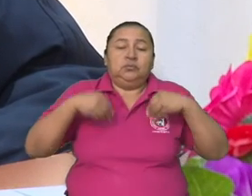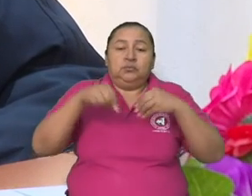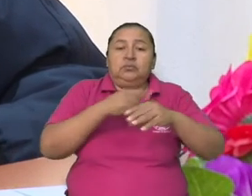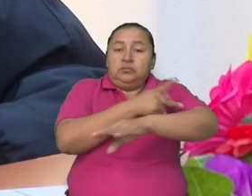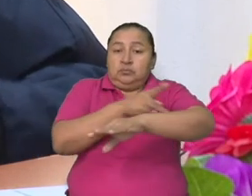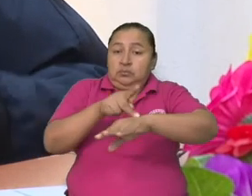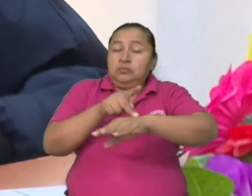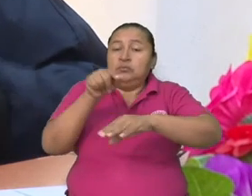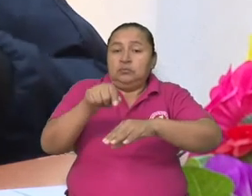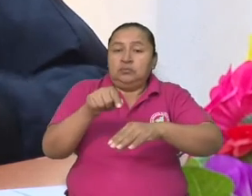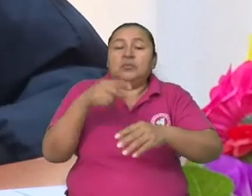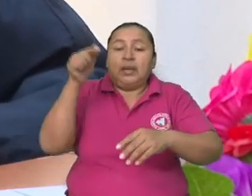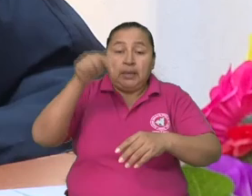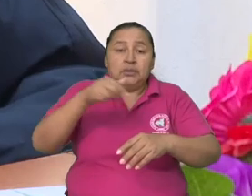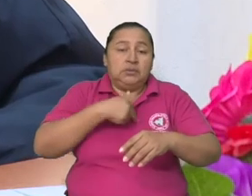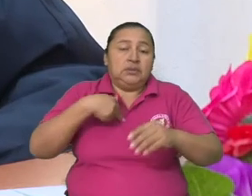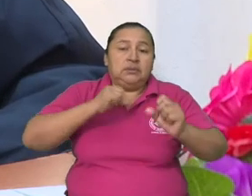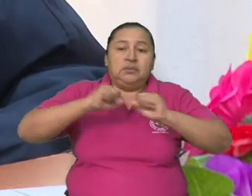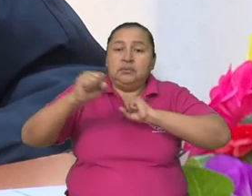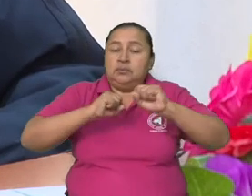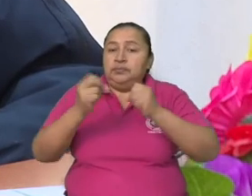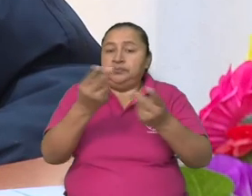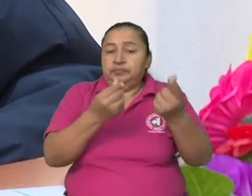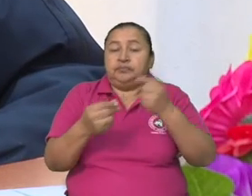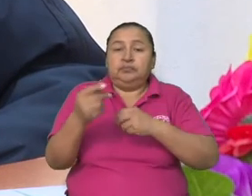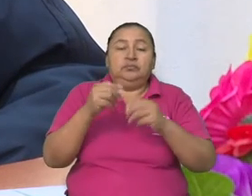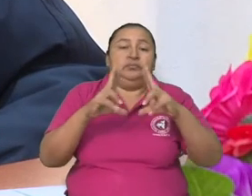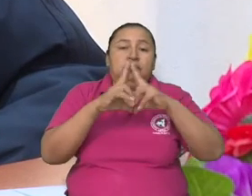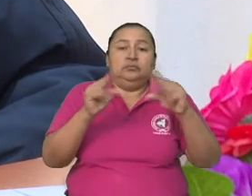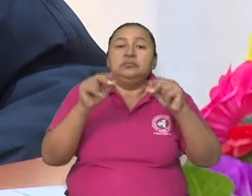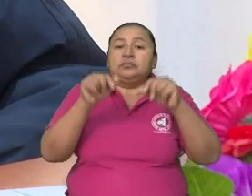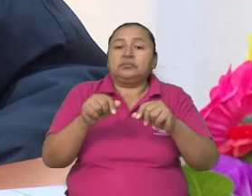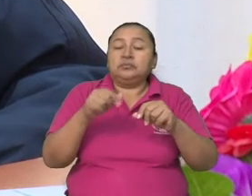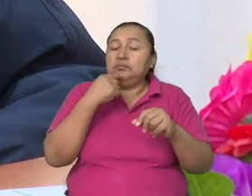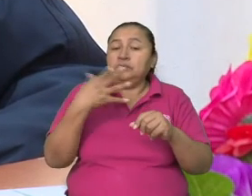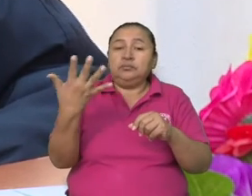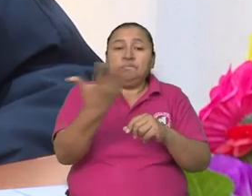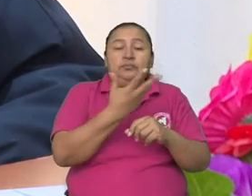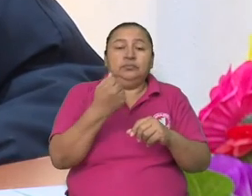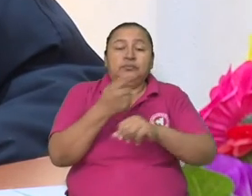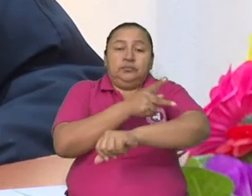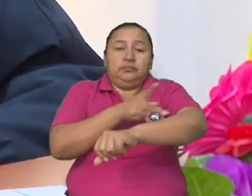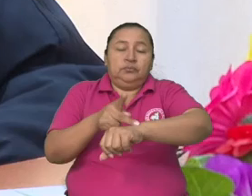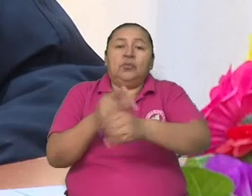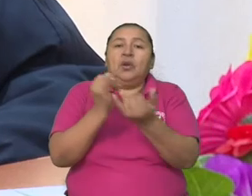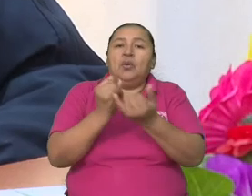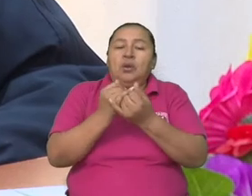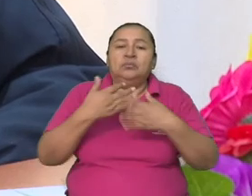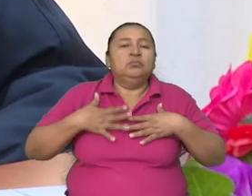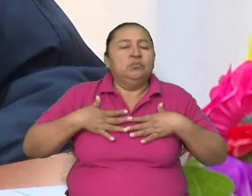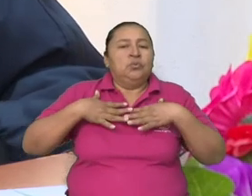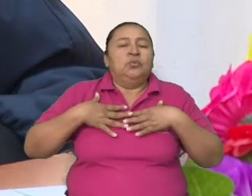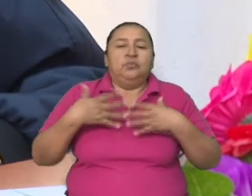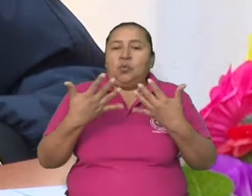parte del dinamismo, del desarrollo de la economía en nuestro país, porque todos los puertos son como el pulmón de desarrollo de la economía de